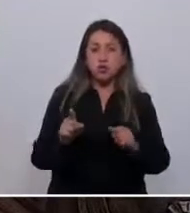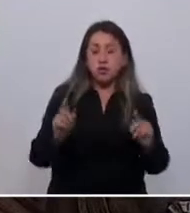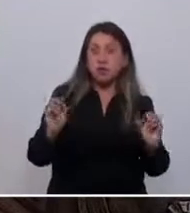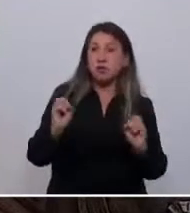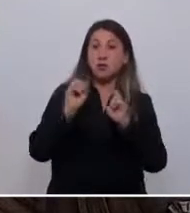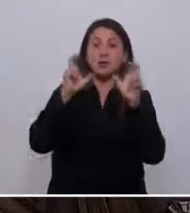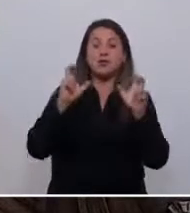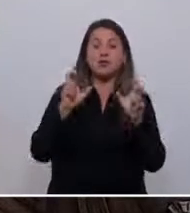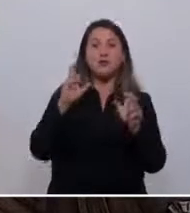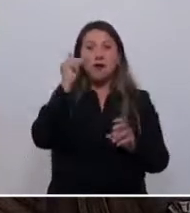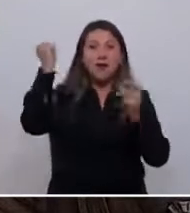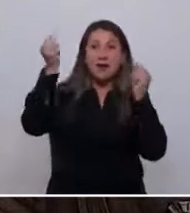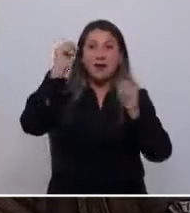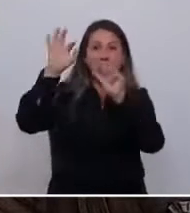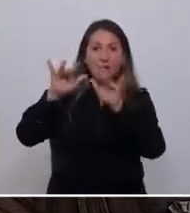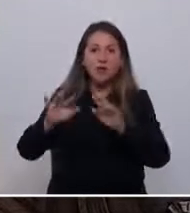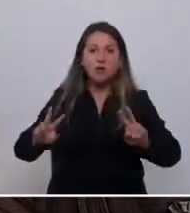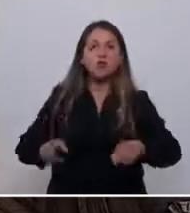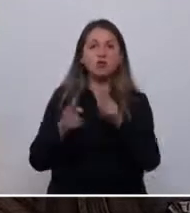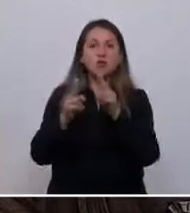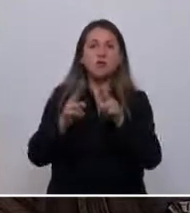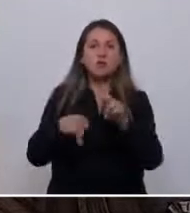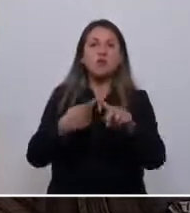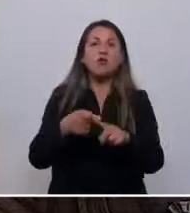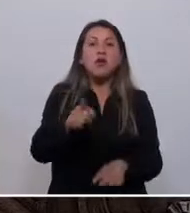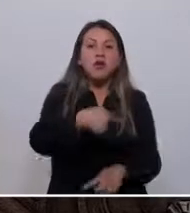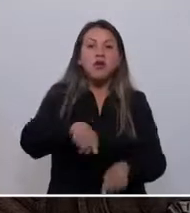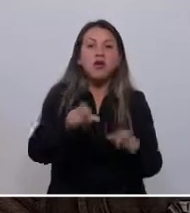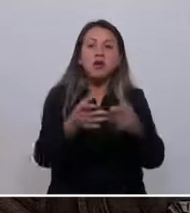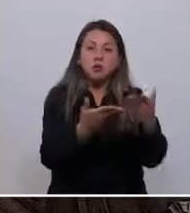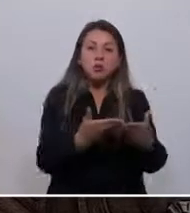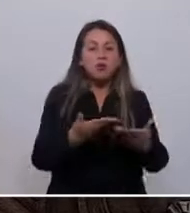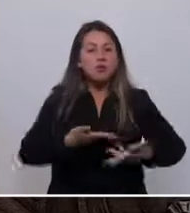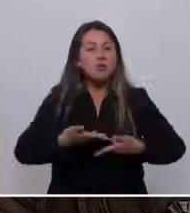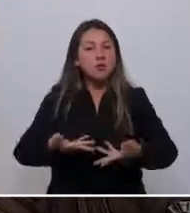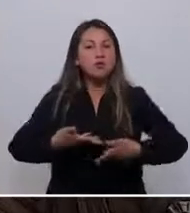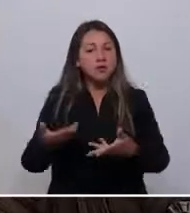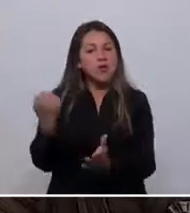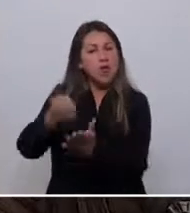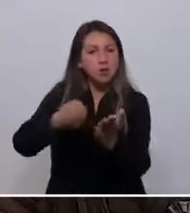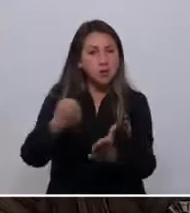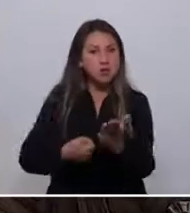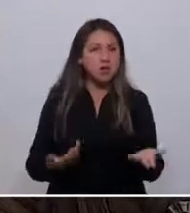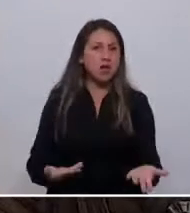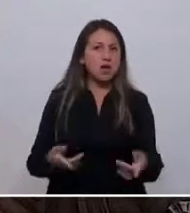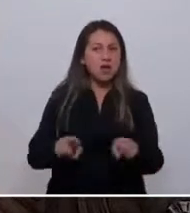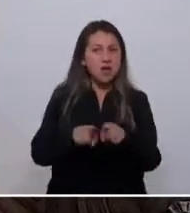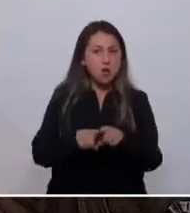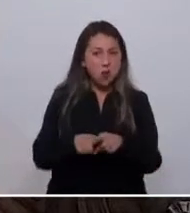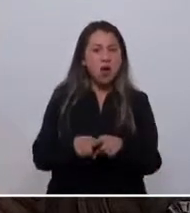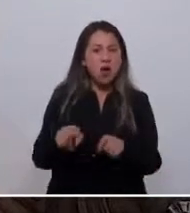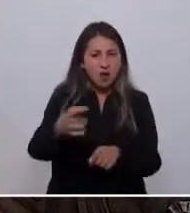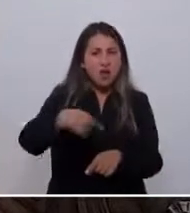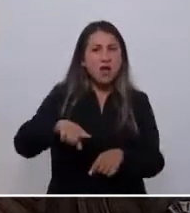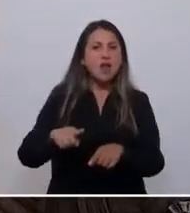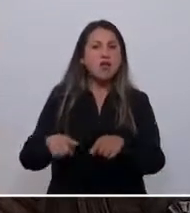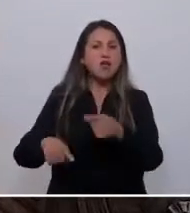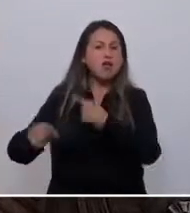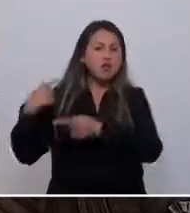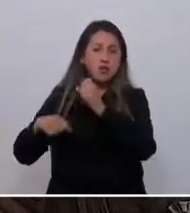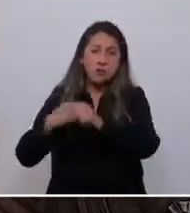crear y construir por aquellos estudiantes que nos invitan a luchar, a pesar de ser históricamente